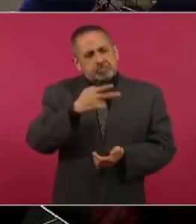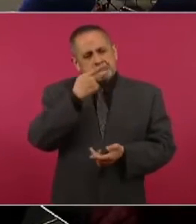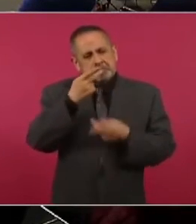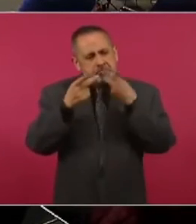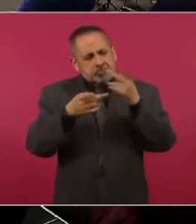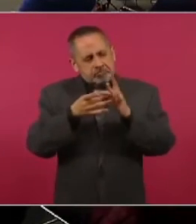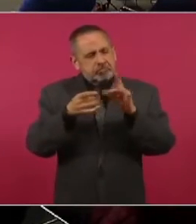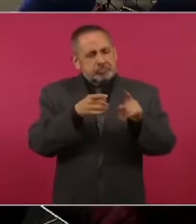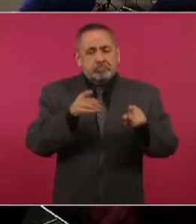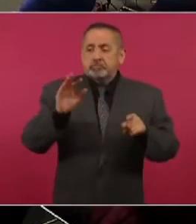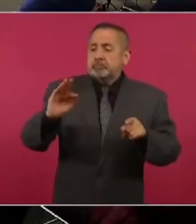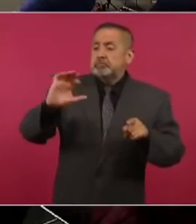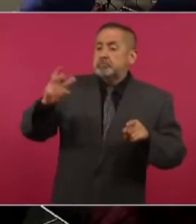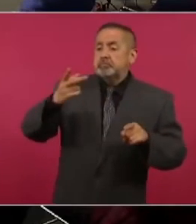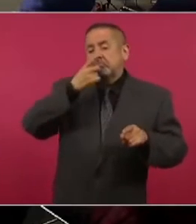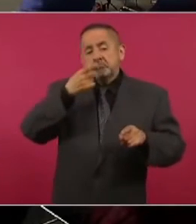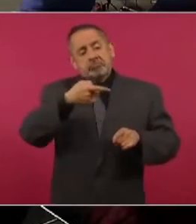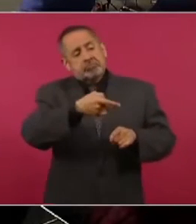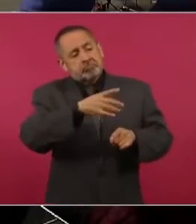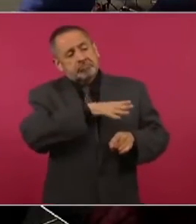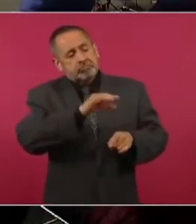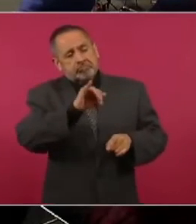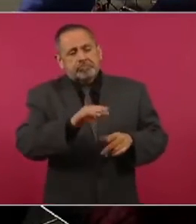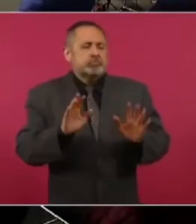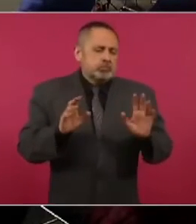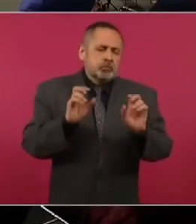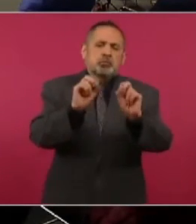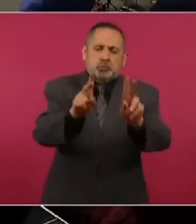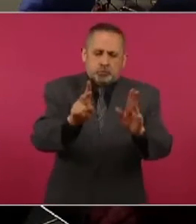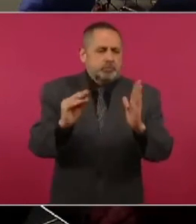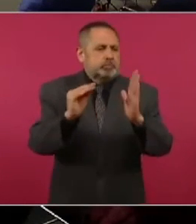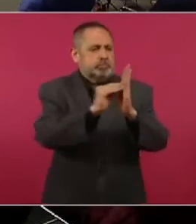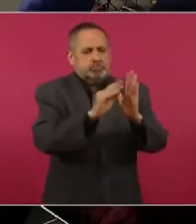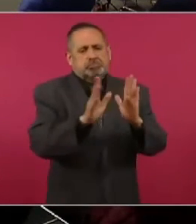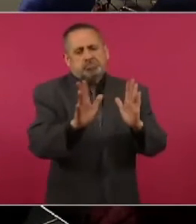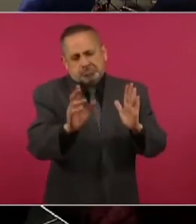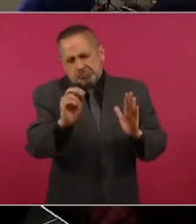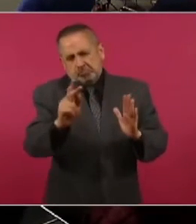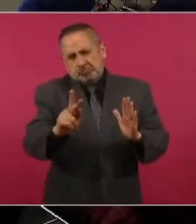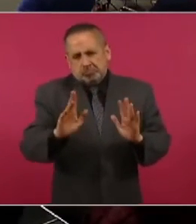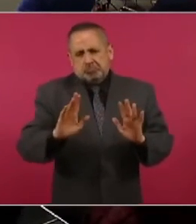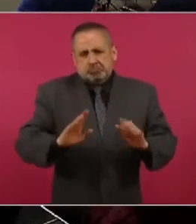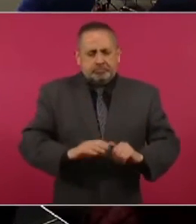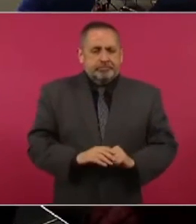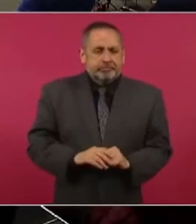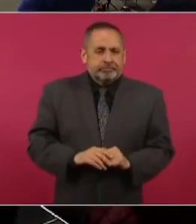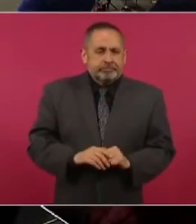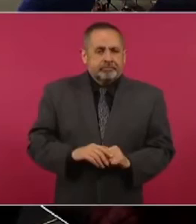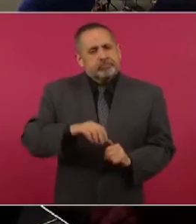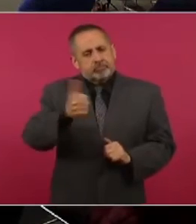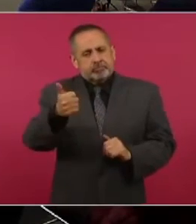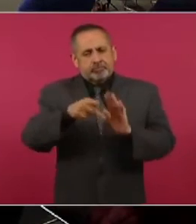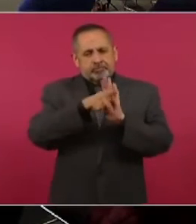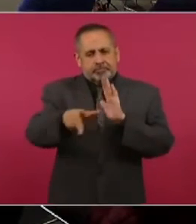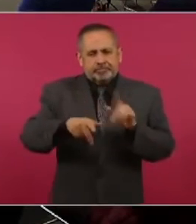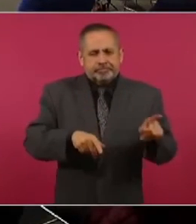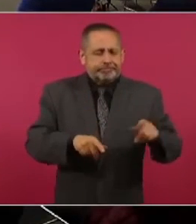Revira. Nunca pacté con criminales. Pero ahí está. Síguele. Eje central.